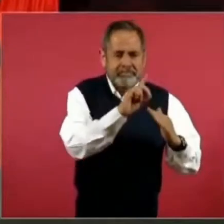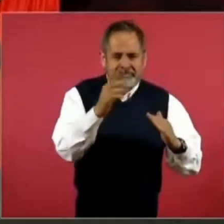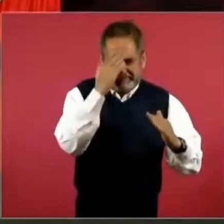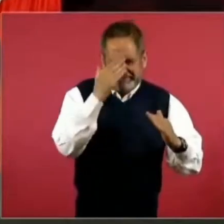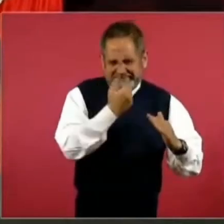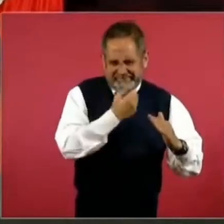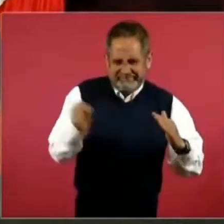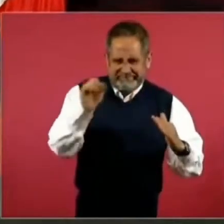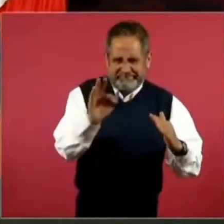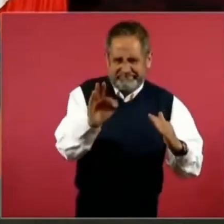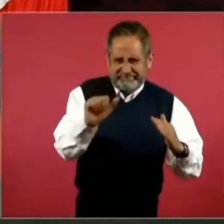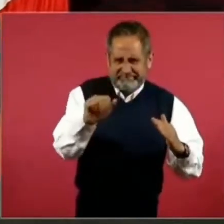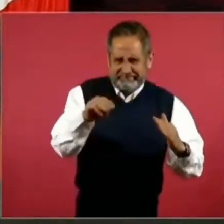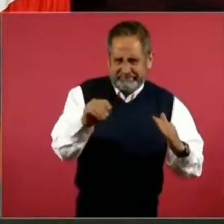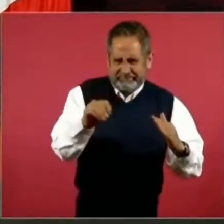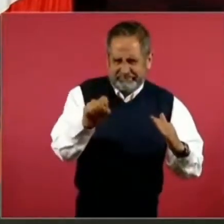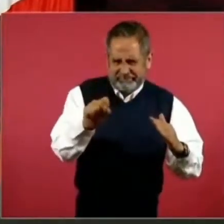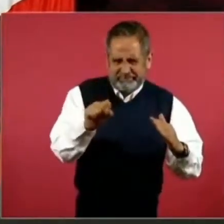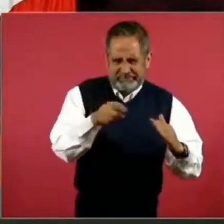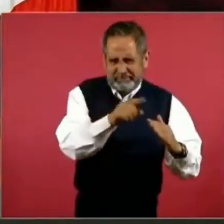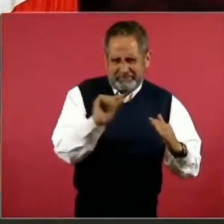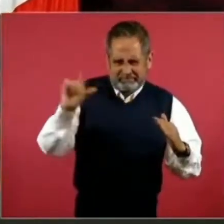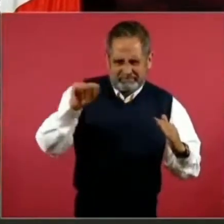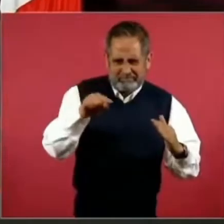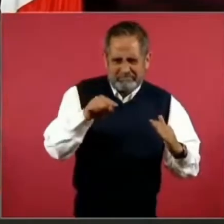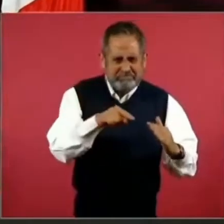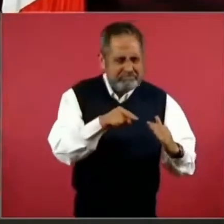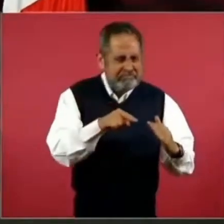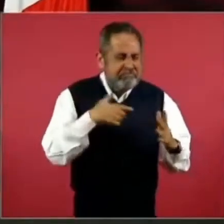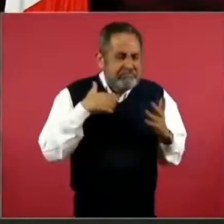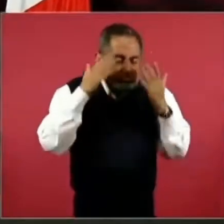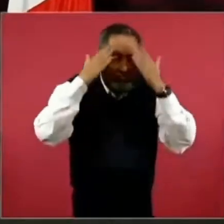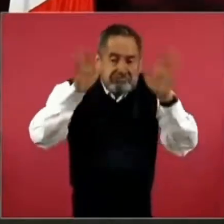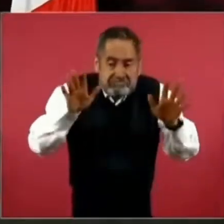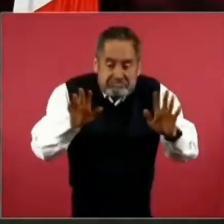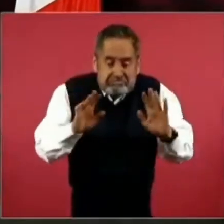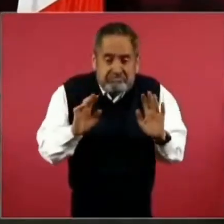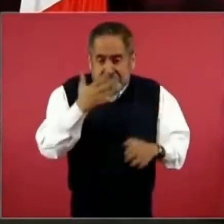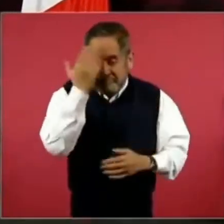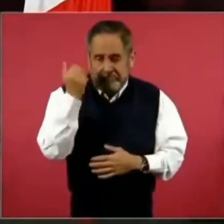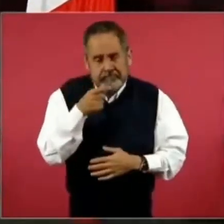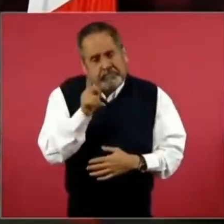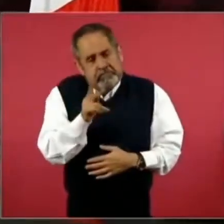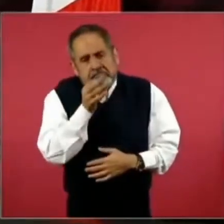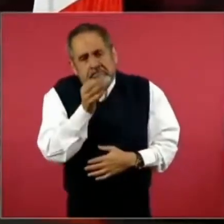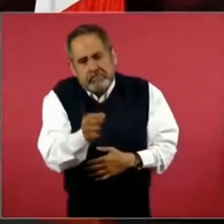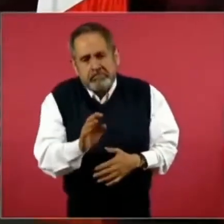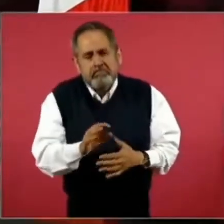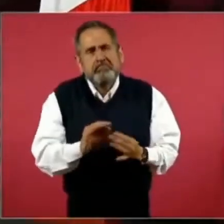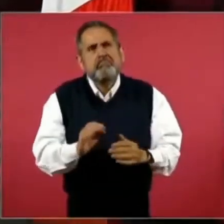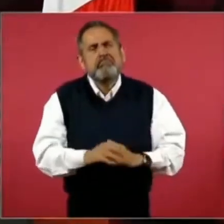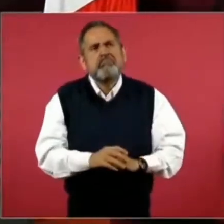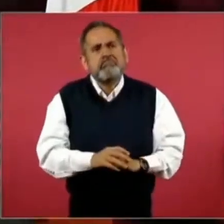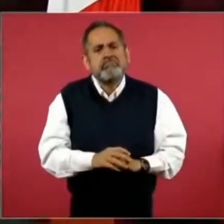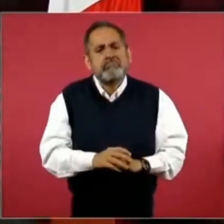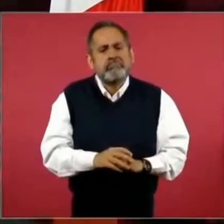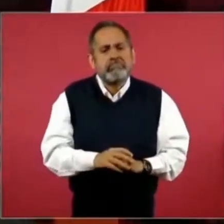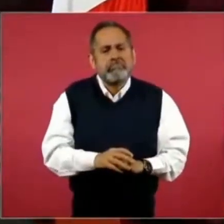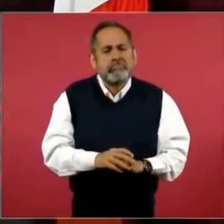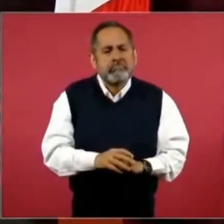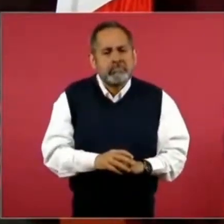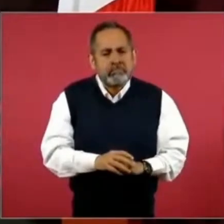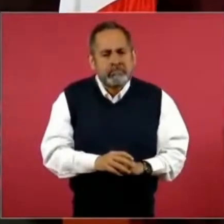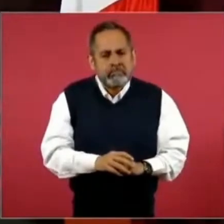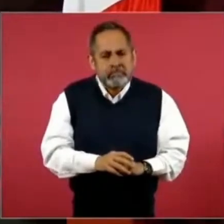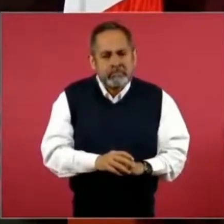trata lo que puedo comentar es de que deben de